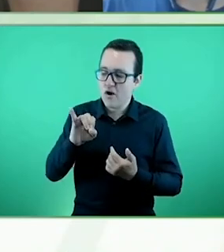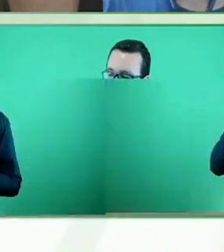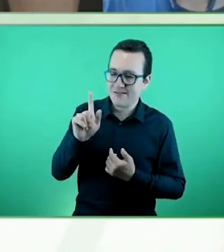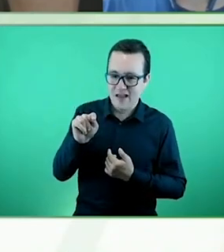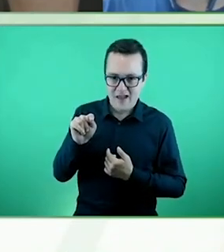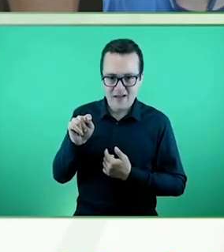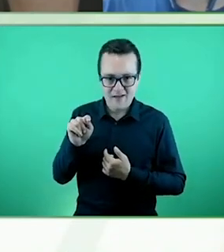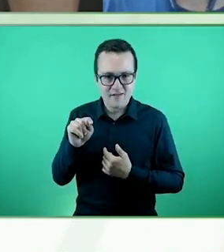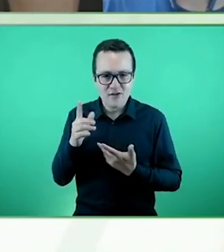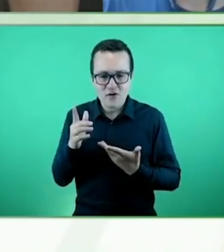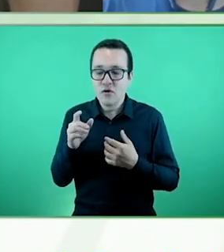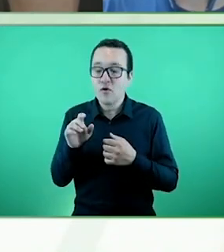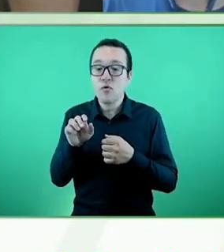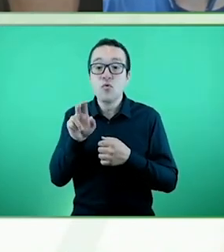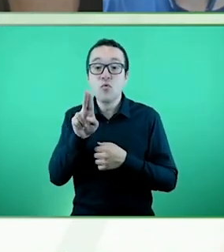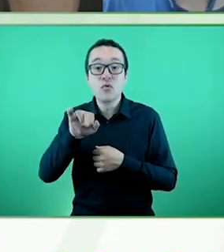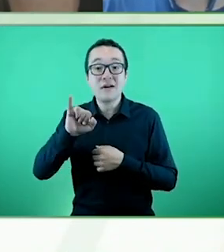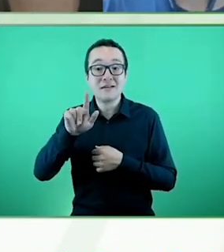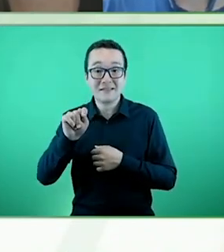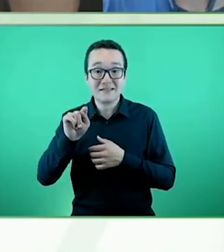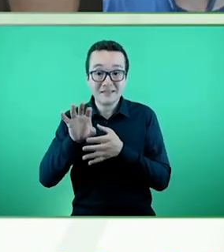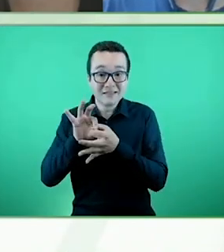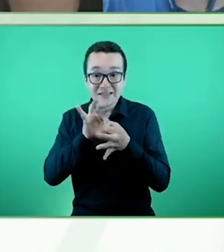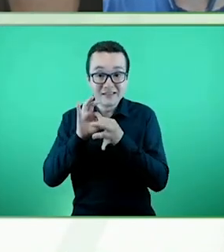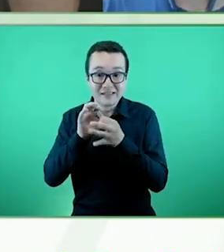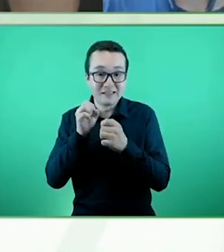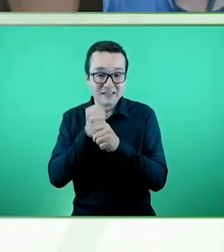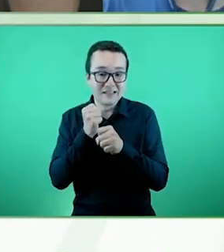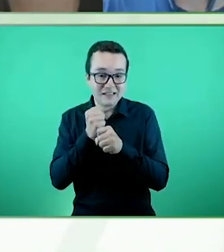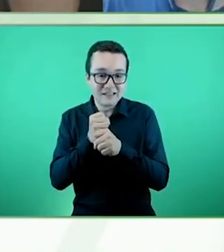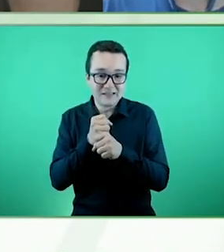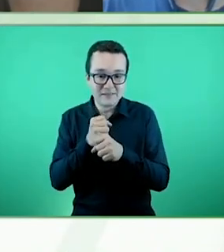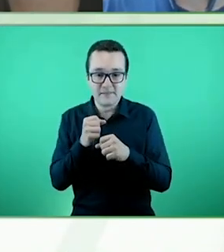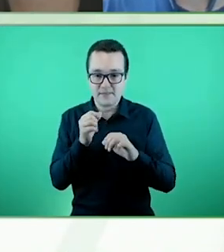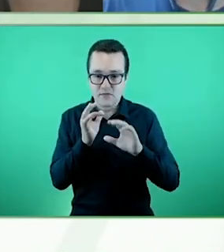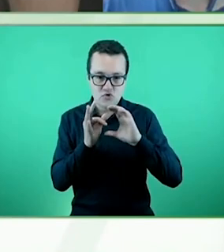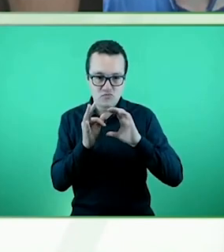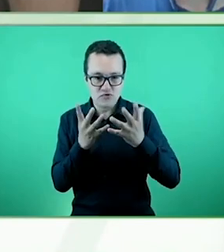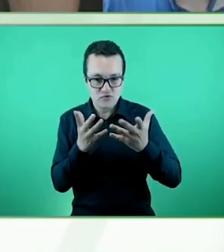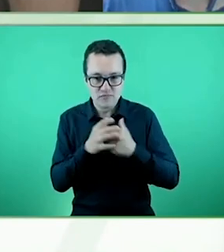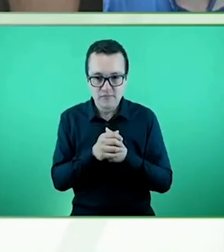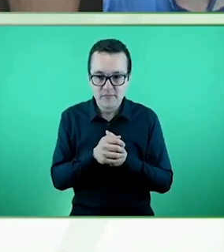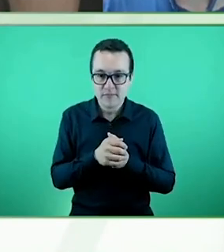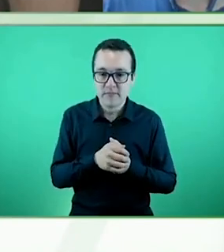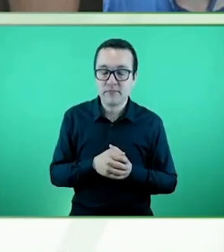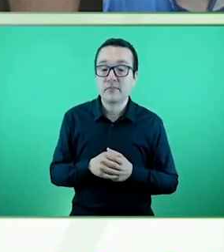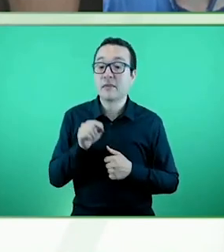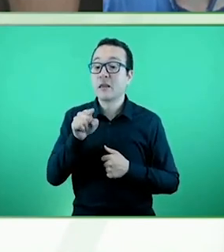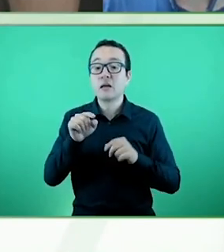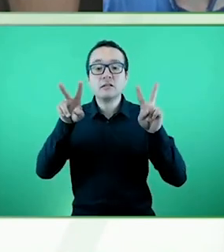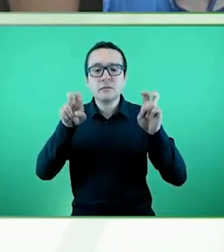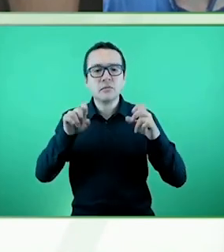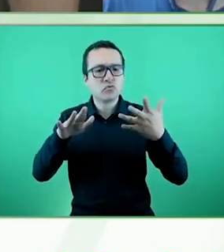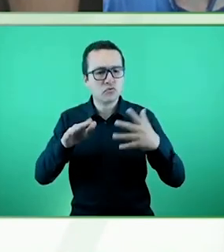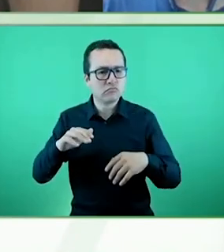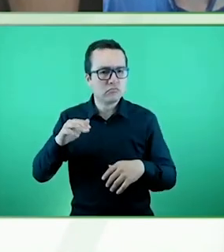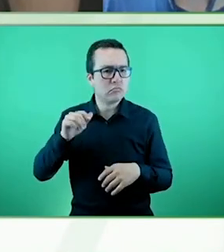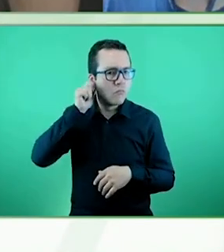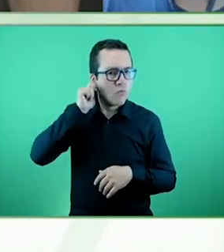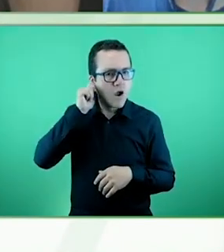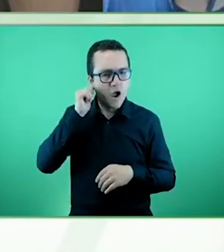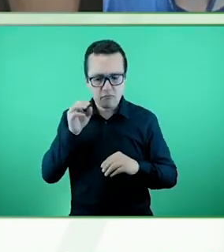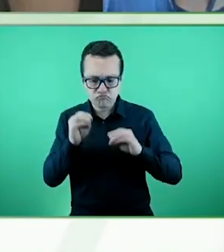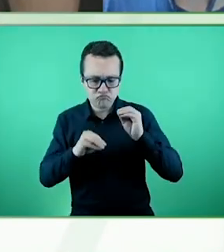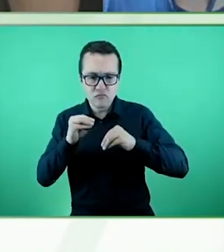Ana nos va a comentar específicamente sobre el programa de Mujeres Codificadoras, también como una